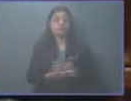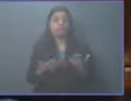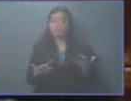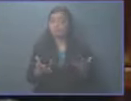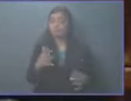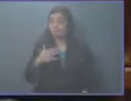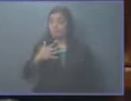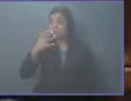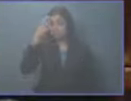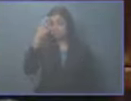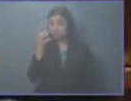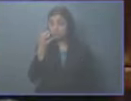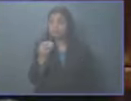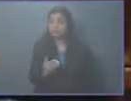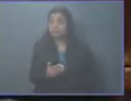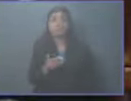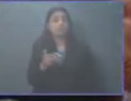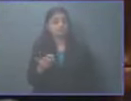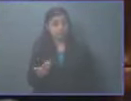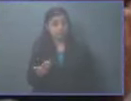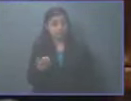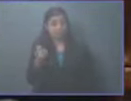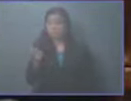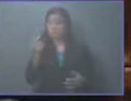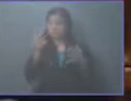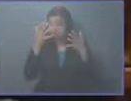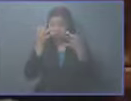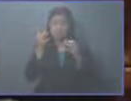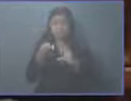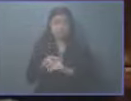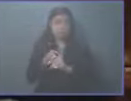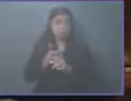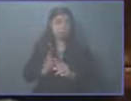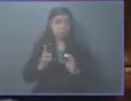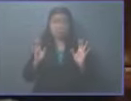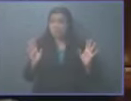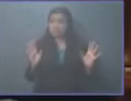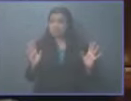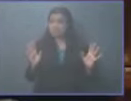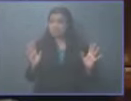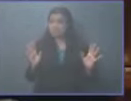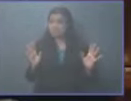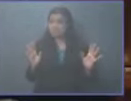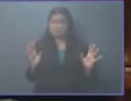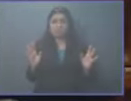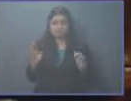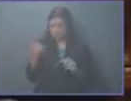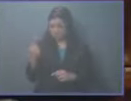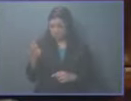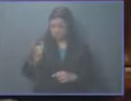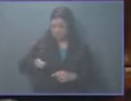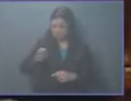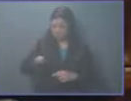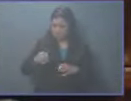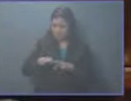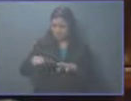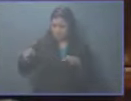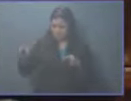que si había una renuncia, qué malos defensores los que le